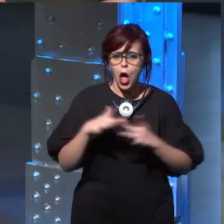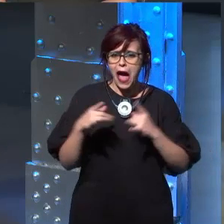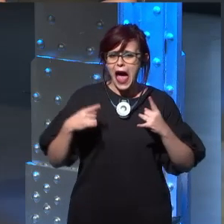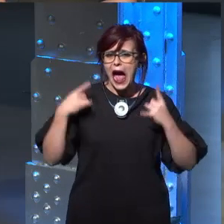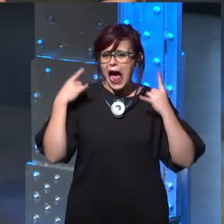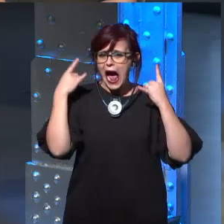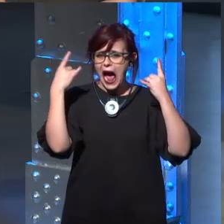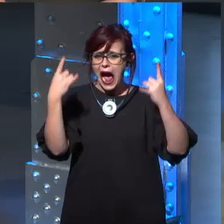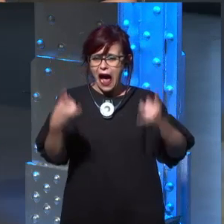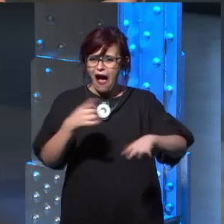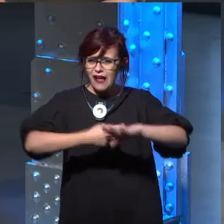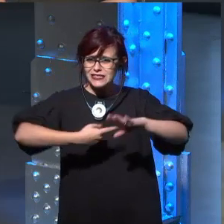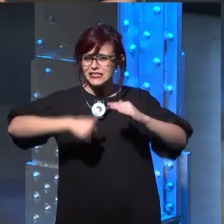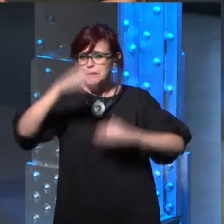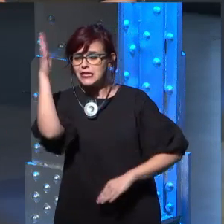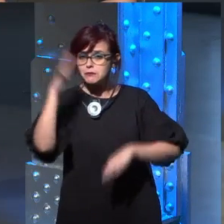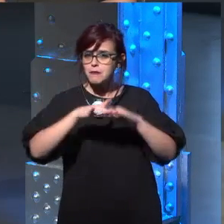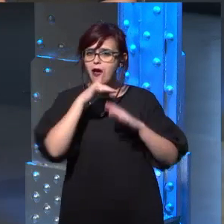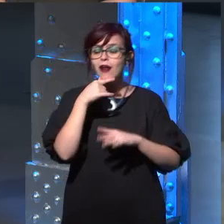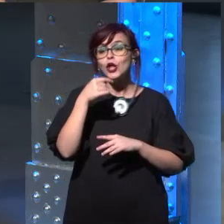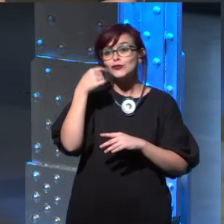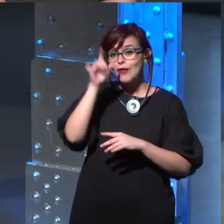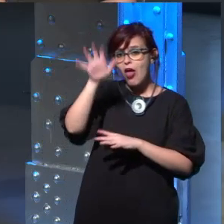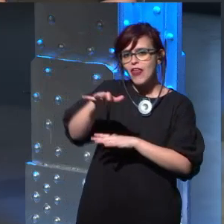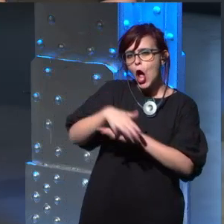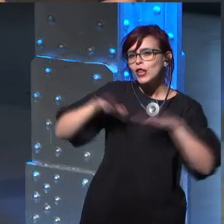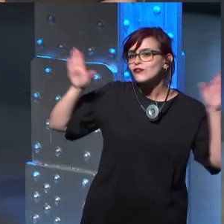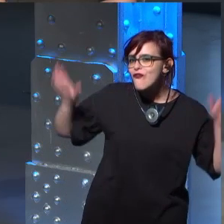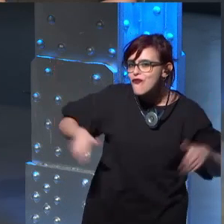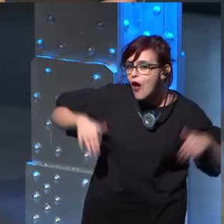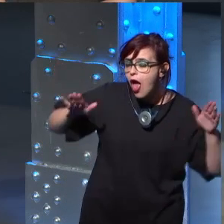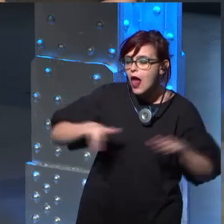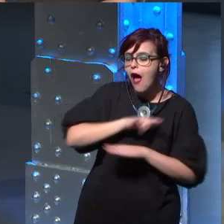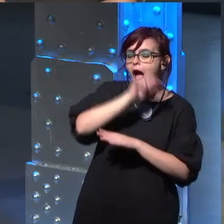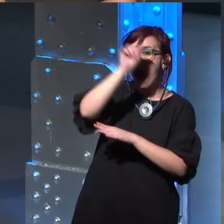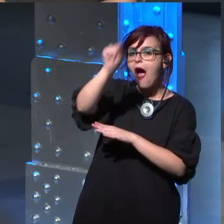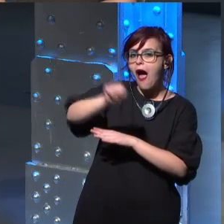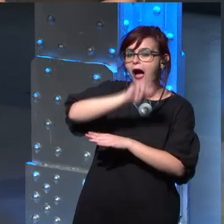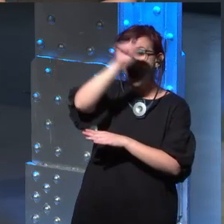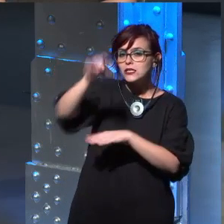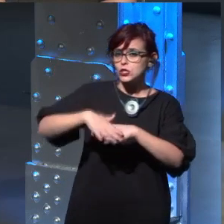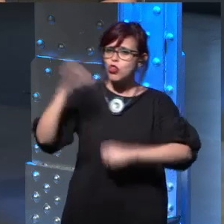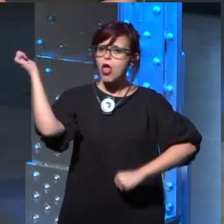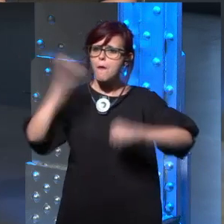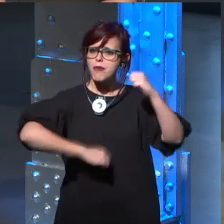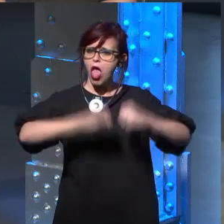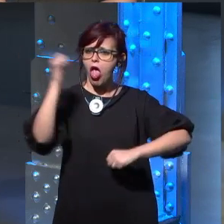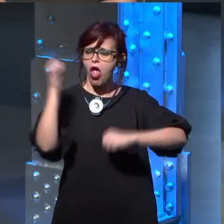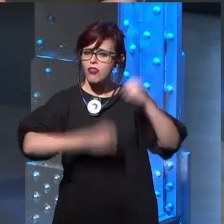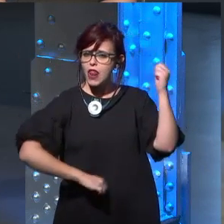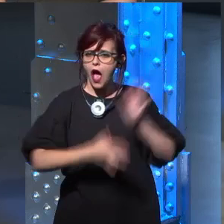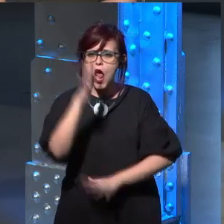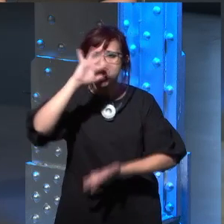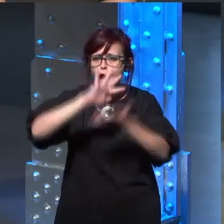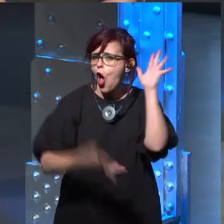alta para que no puedan pasar los dragones. Los dragones vuelan. Son de piedra, replicó Harren. Y la piedra